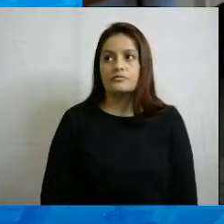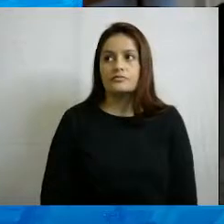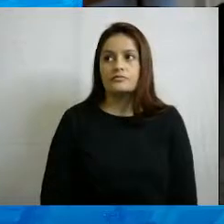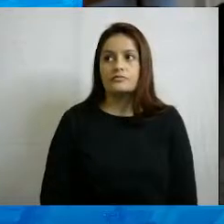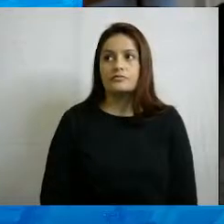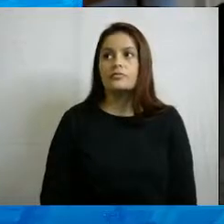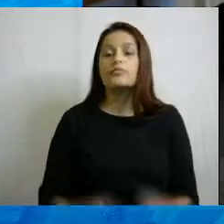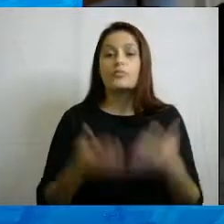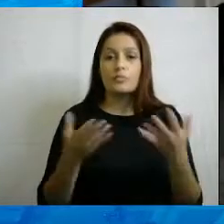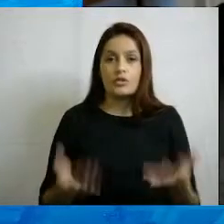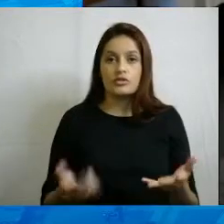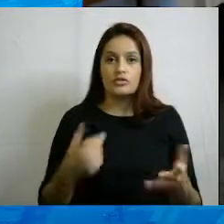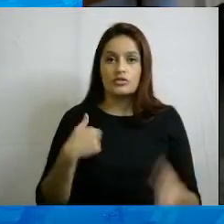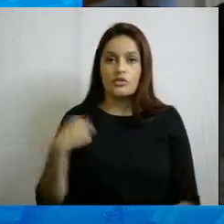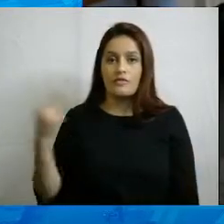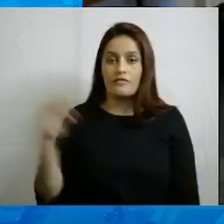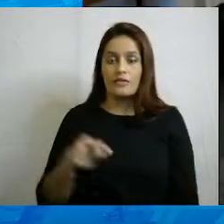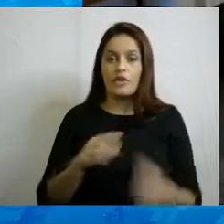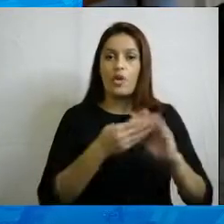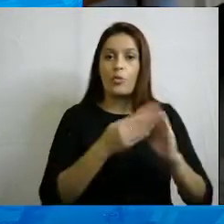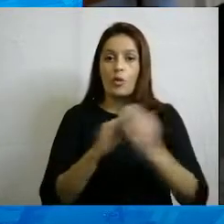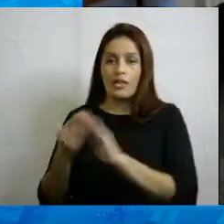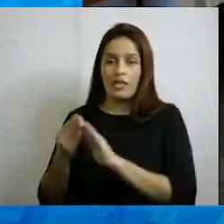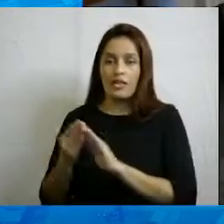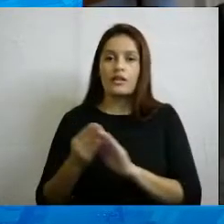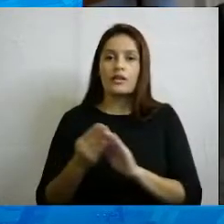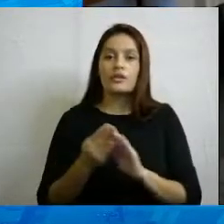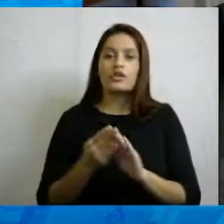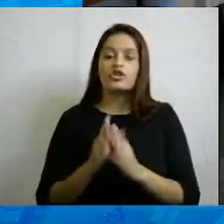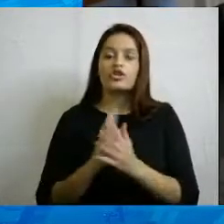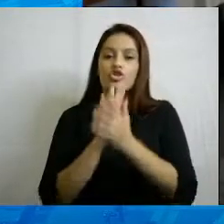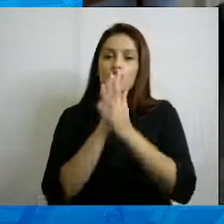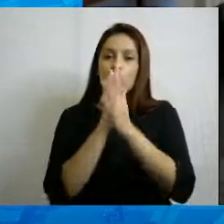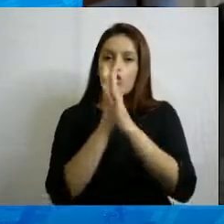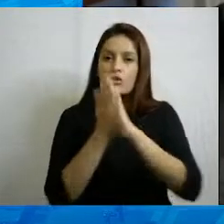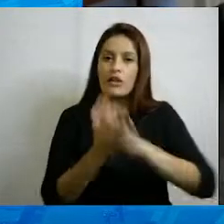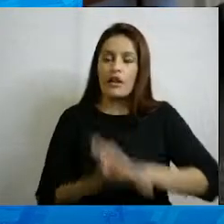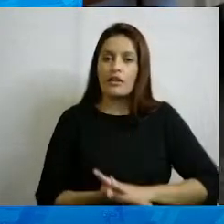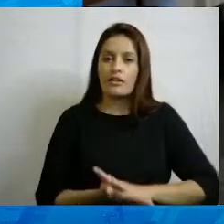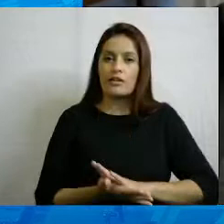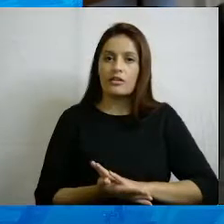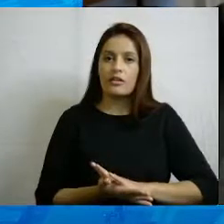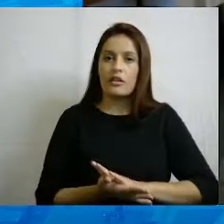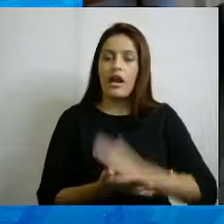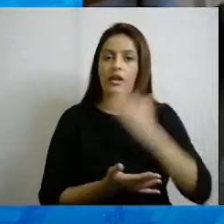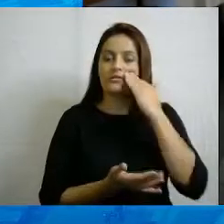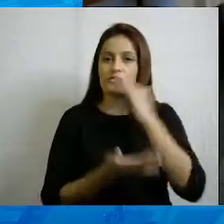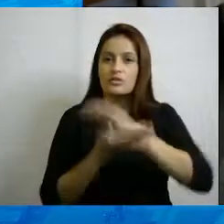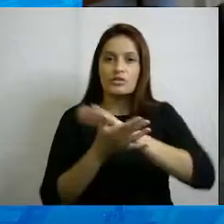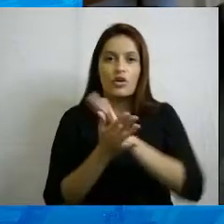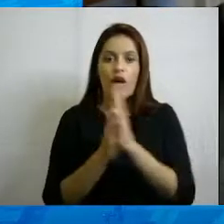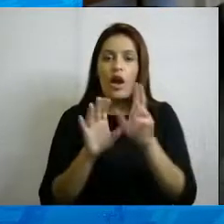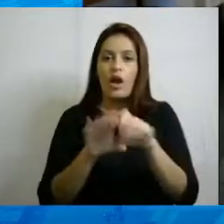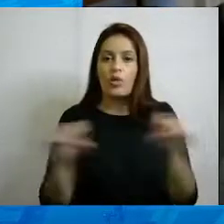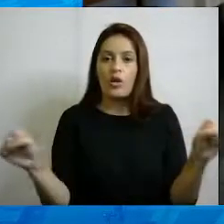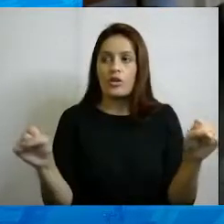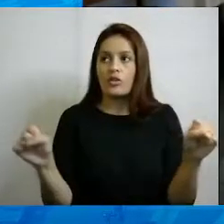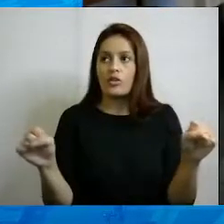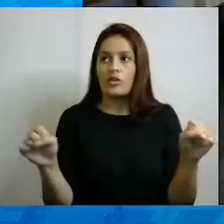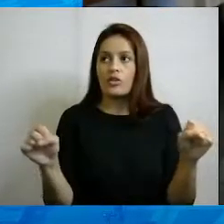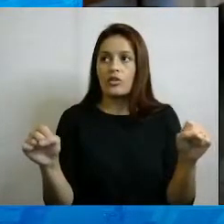Es por eso esta comunidad está en su total, la mayoría en el acuerdo